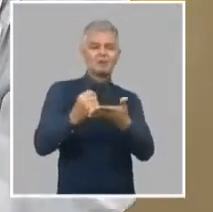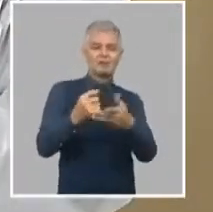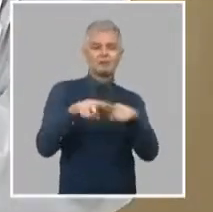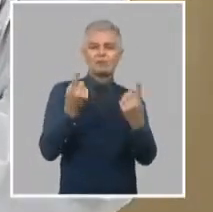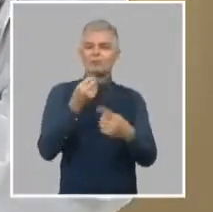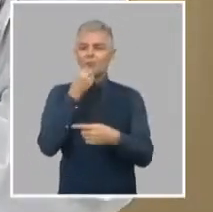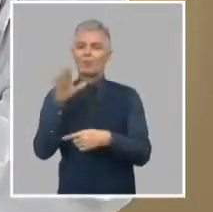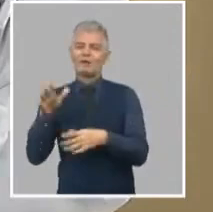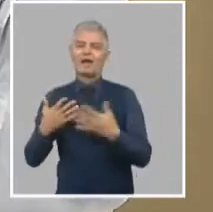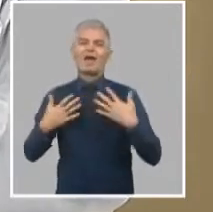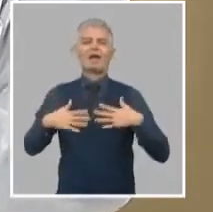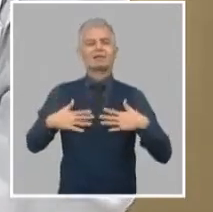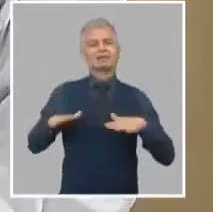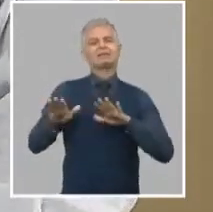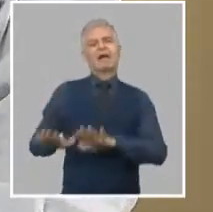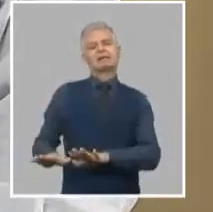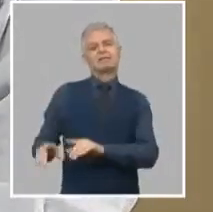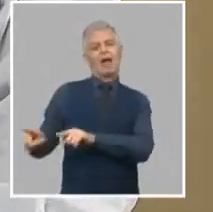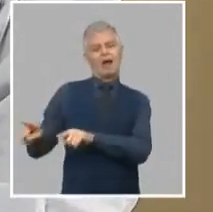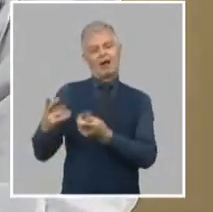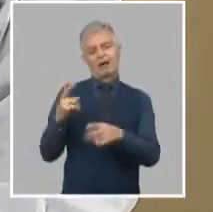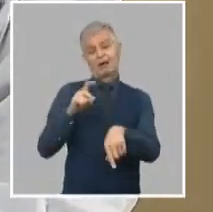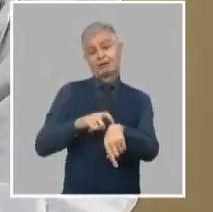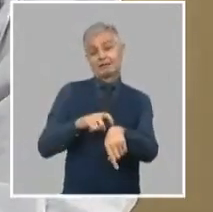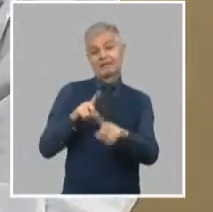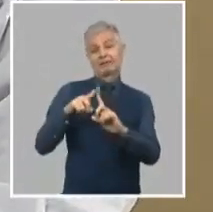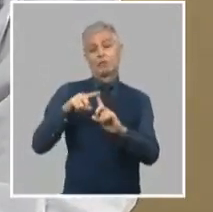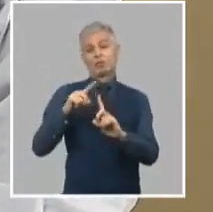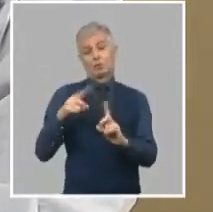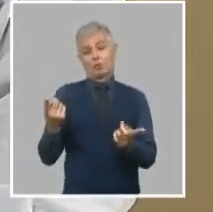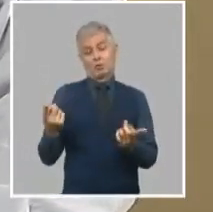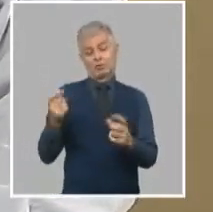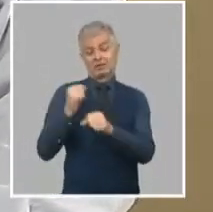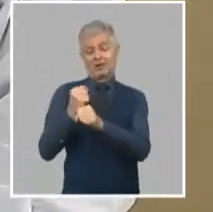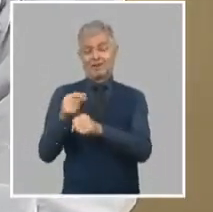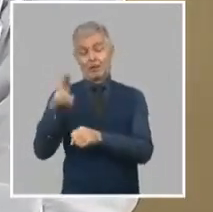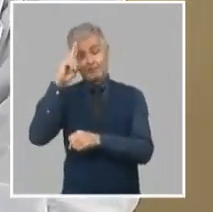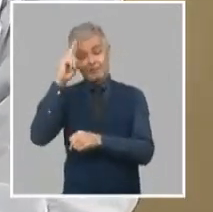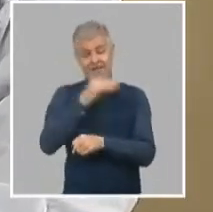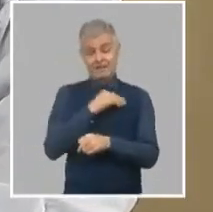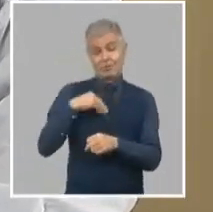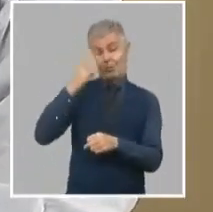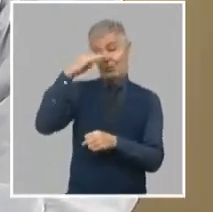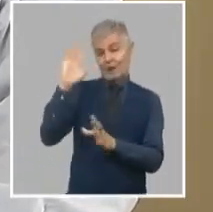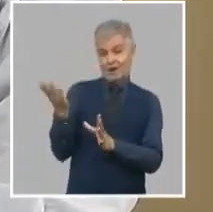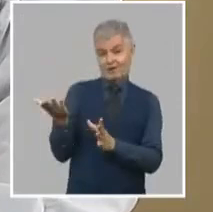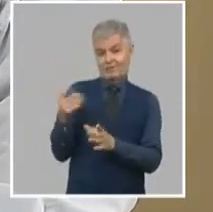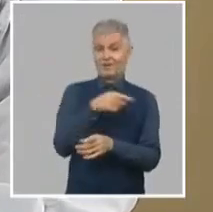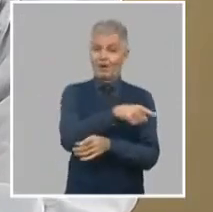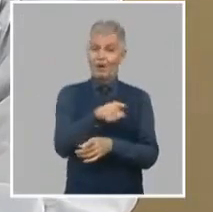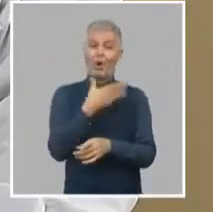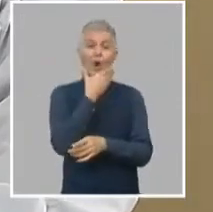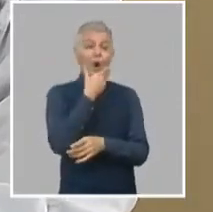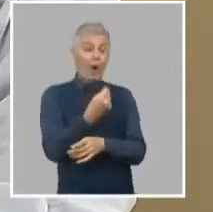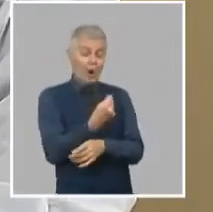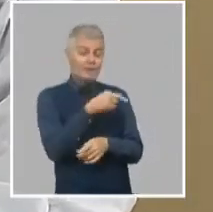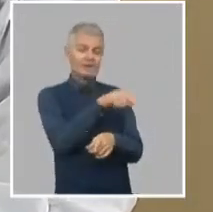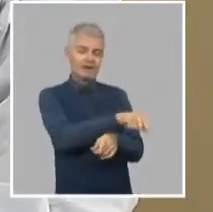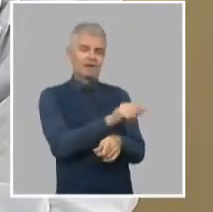descansar con más amplitud los turnos de trabajo los médicos que estaban en ese hospital de campaña. Y además también salían